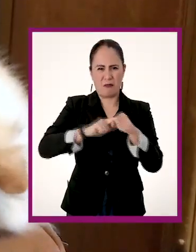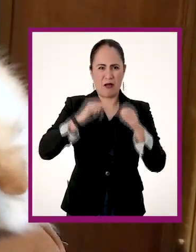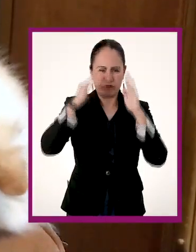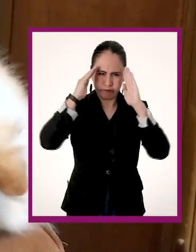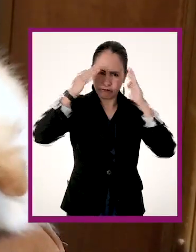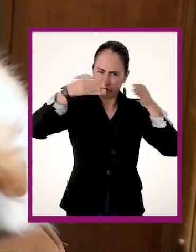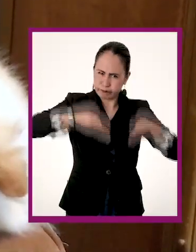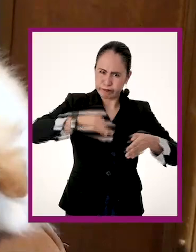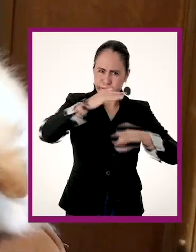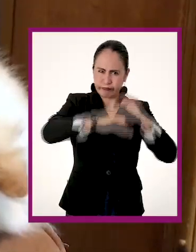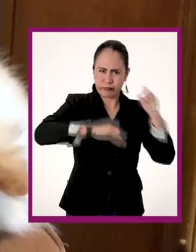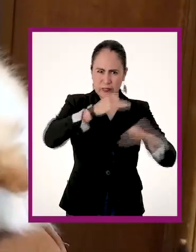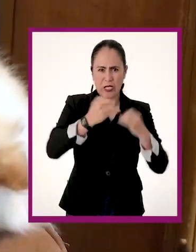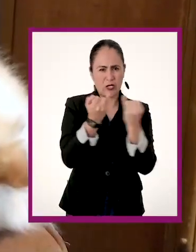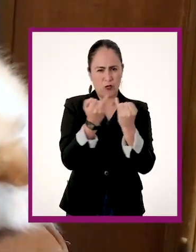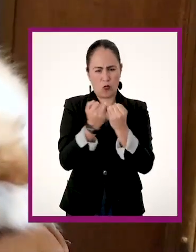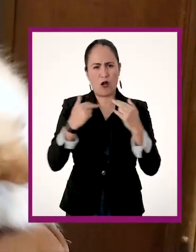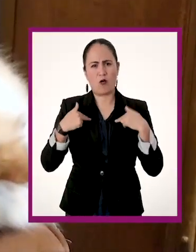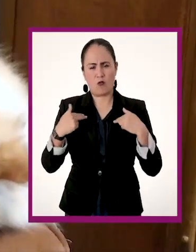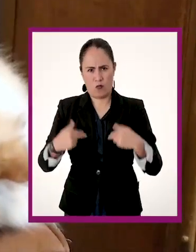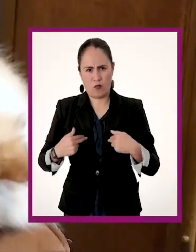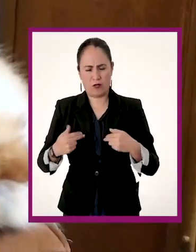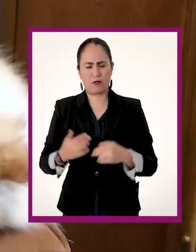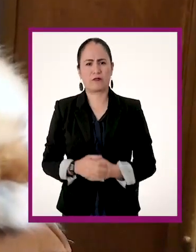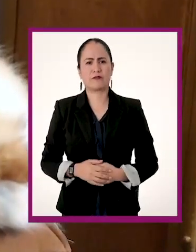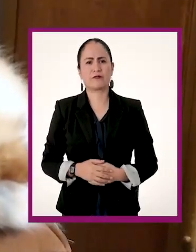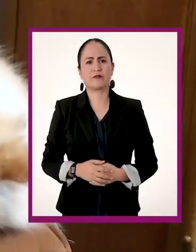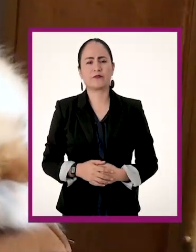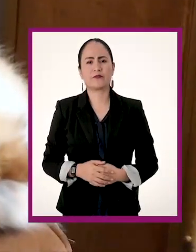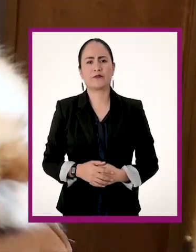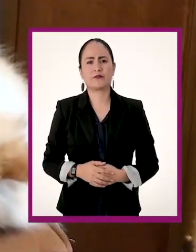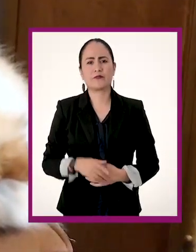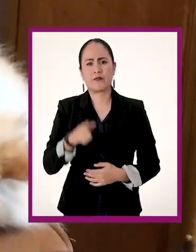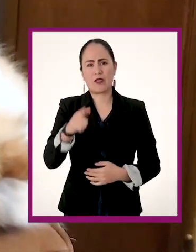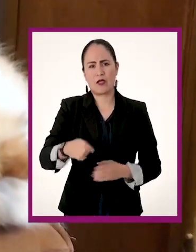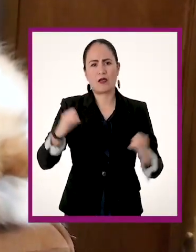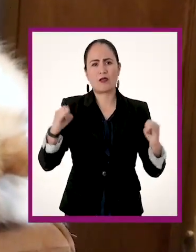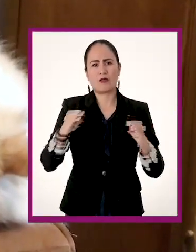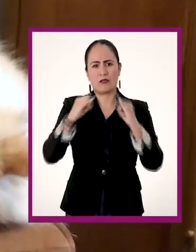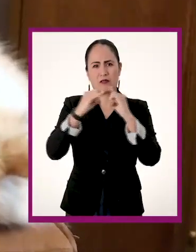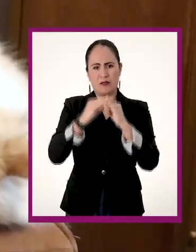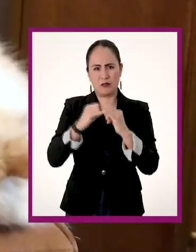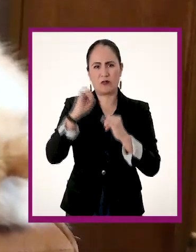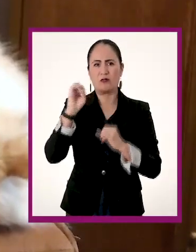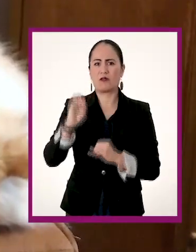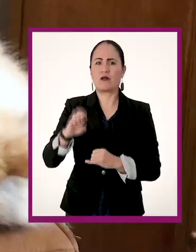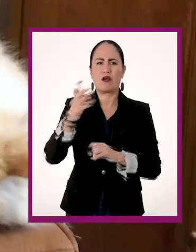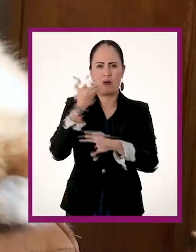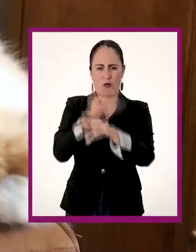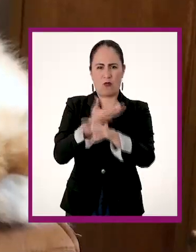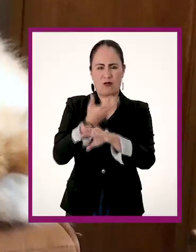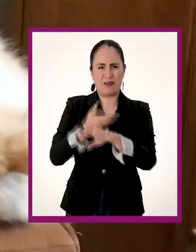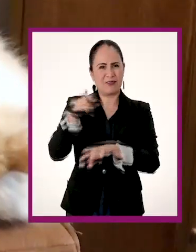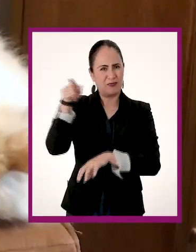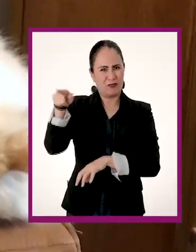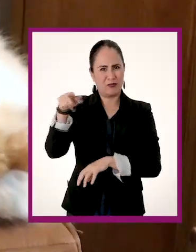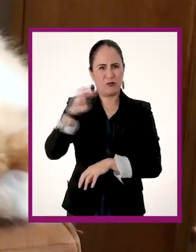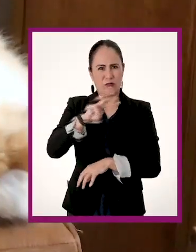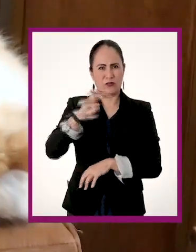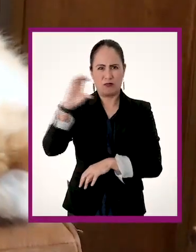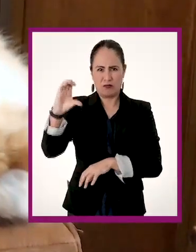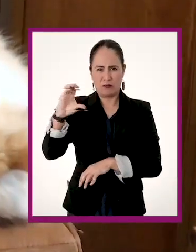veterinaria y humana en el Instituto Smithsoniano de Washington,